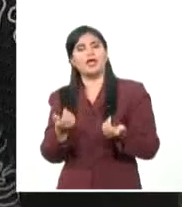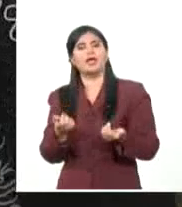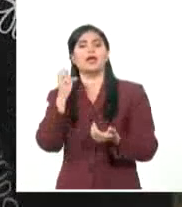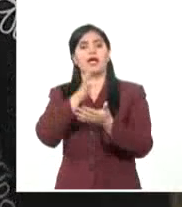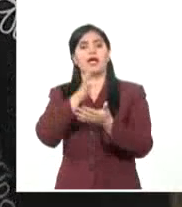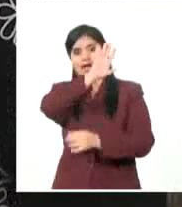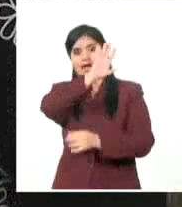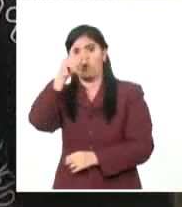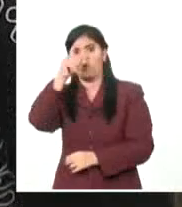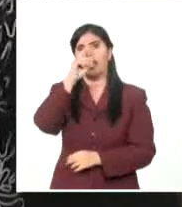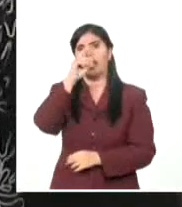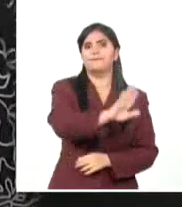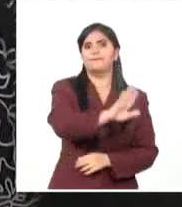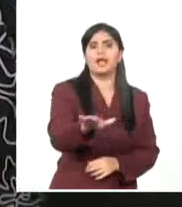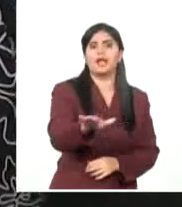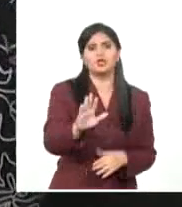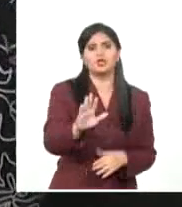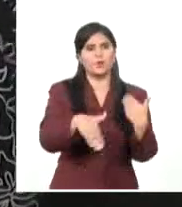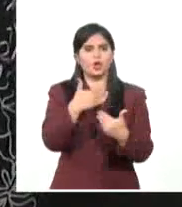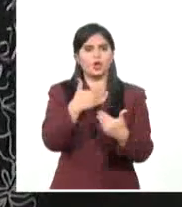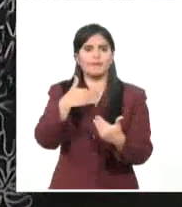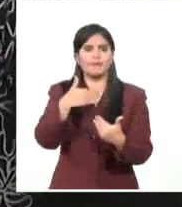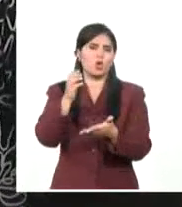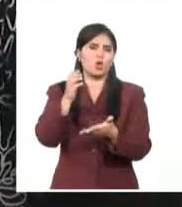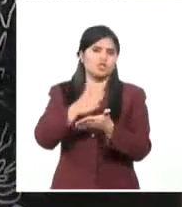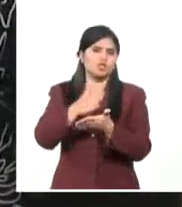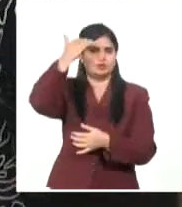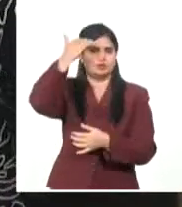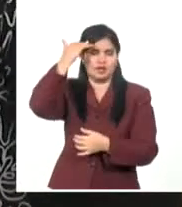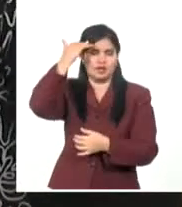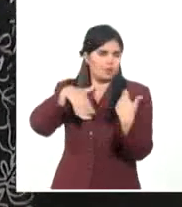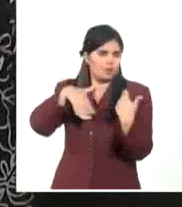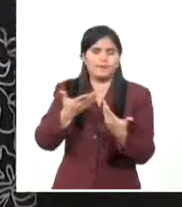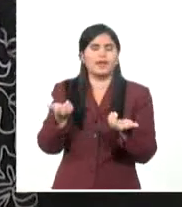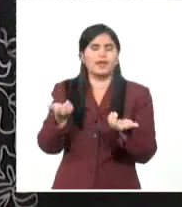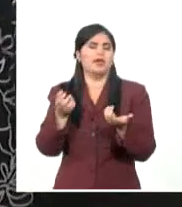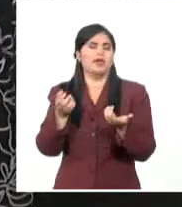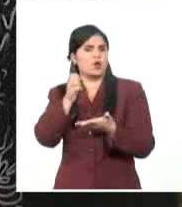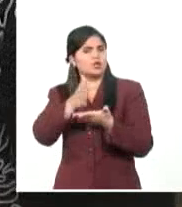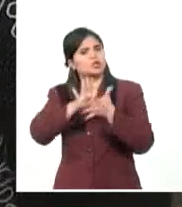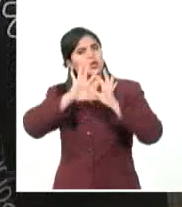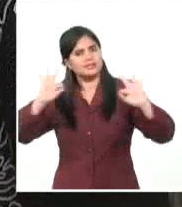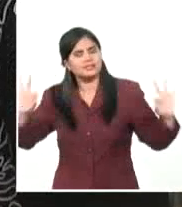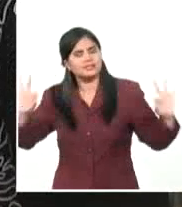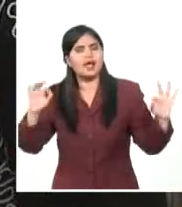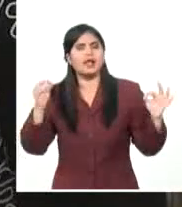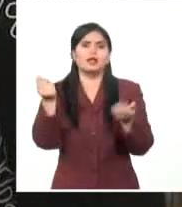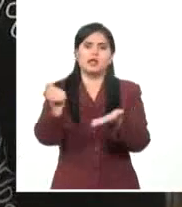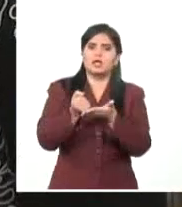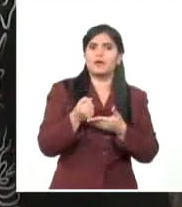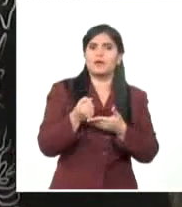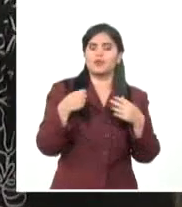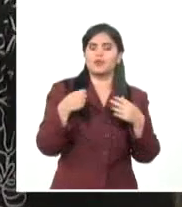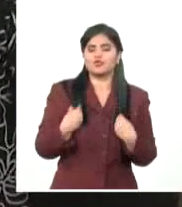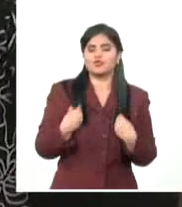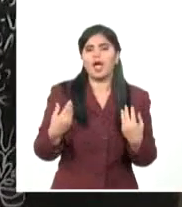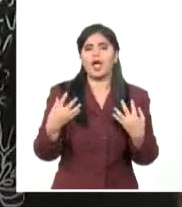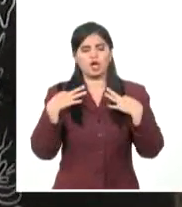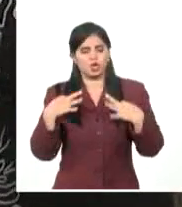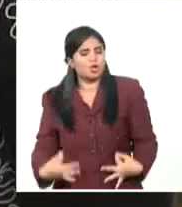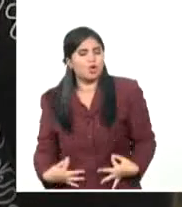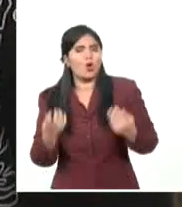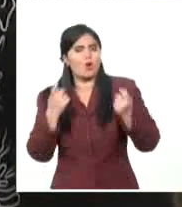los niños internos y cementernos en cuanto a avituallamiento en cuanto a ropa calzado